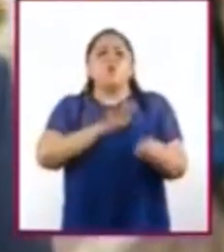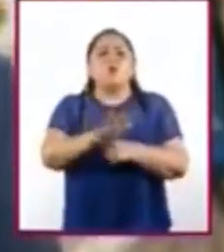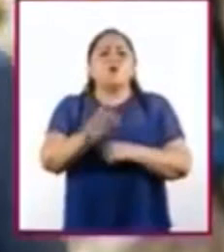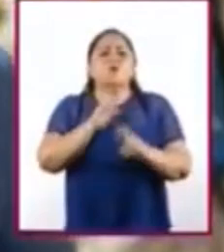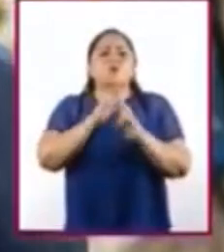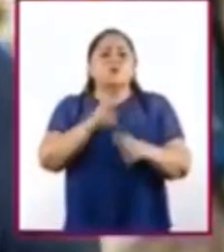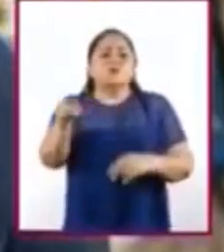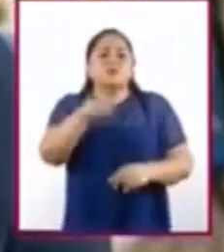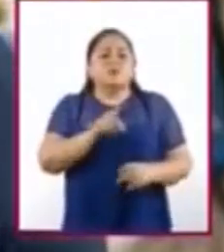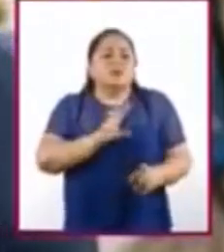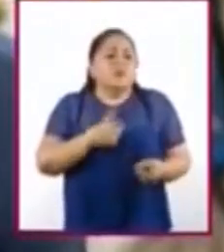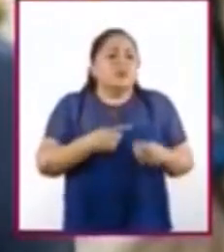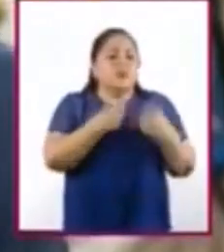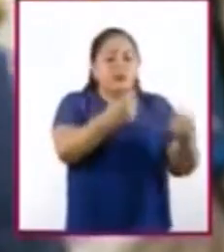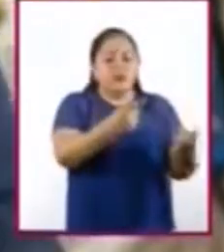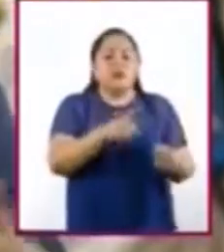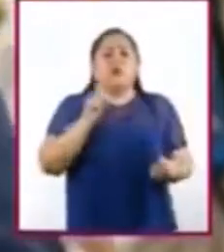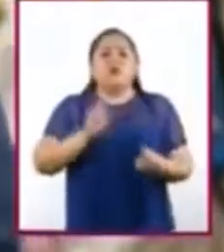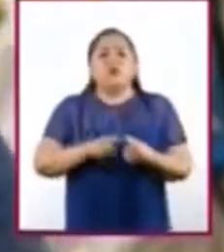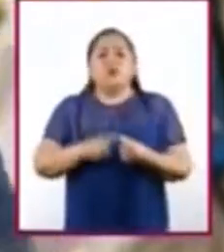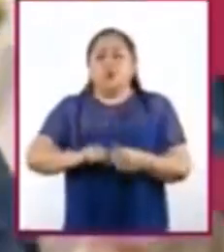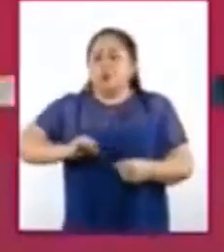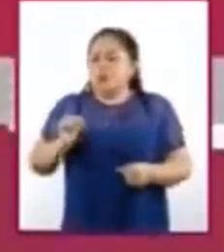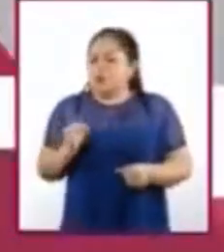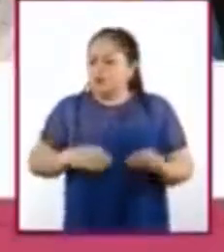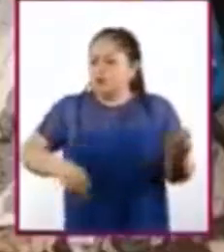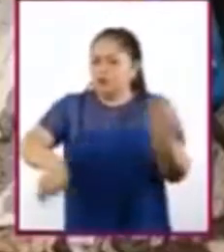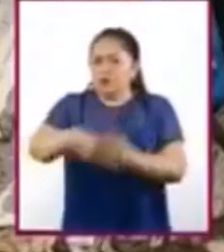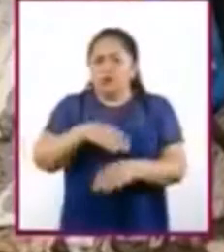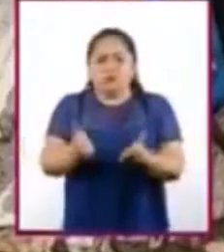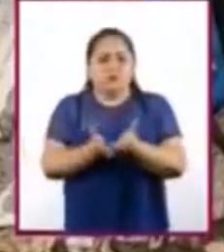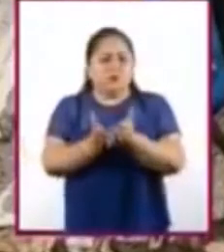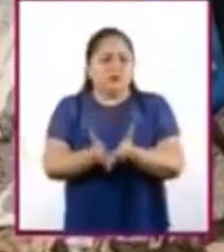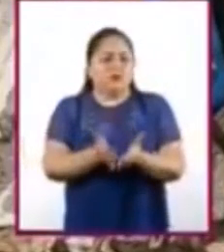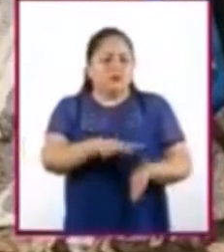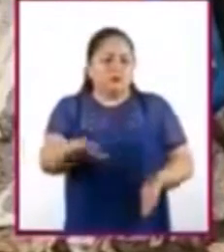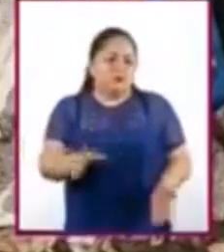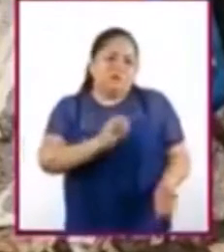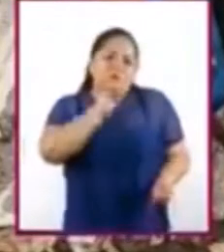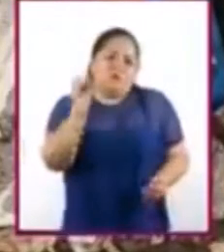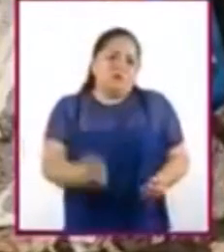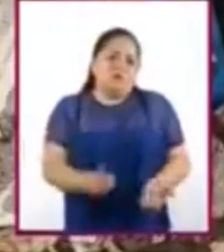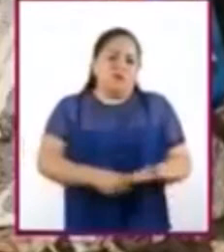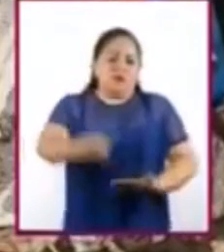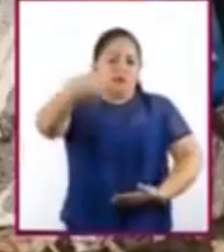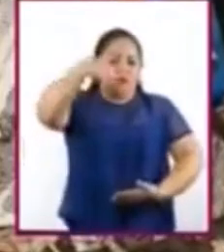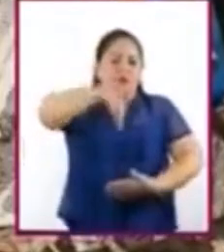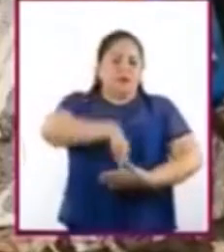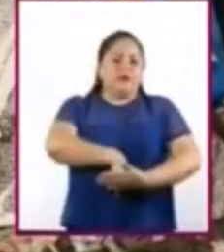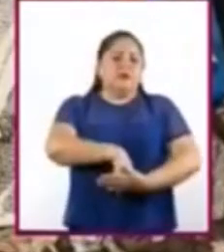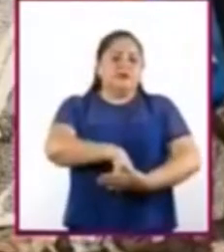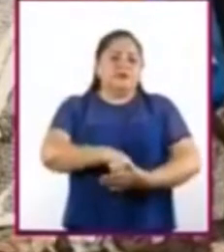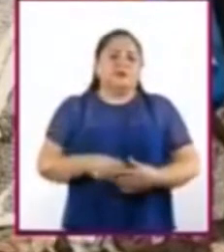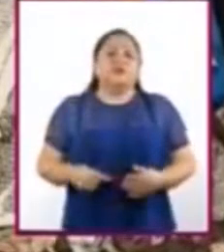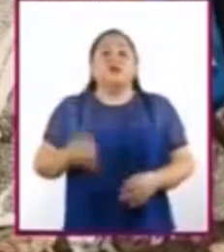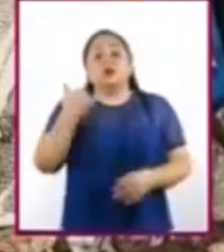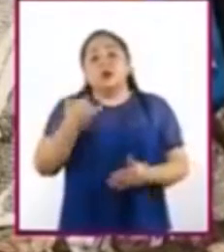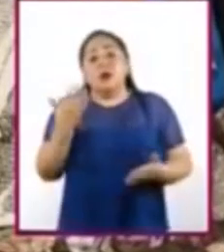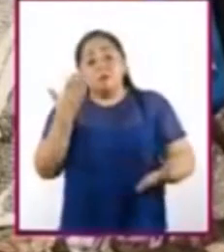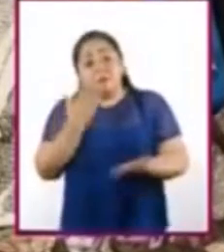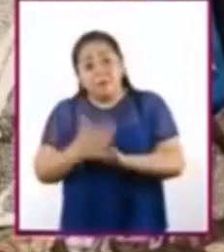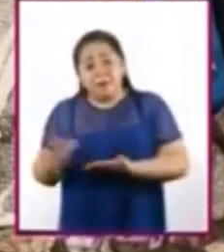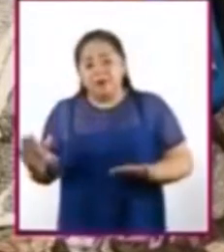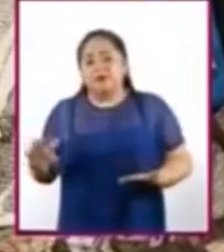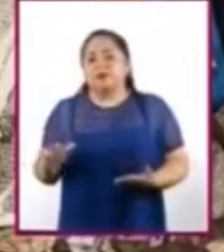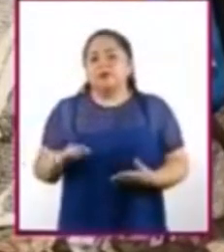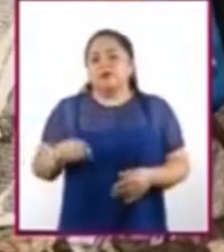que pudiéramos dar? ¿Dónde va a caber todos esos barcos? Pues obviamente en su amplio vientre. Por otro lado,